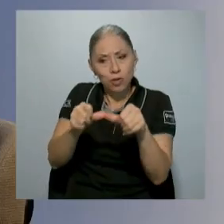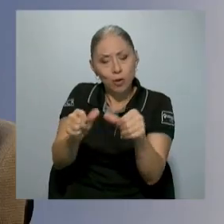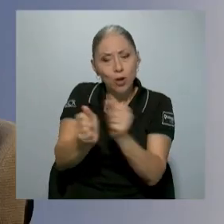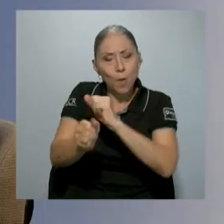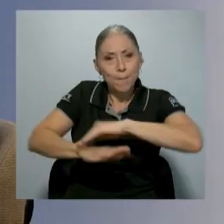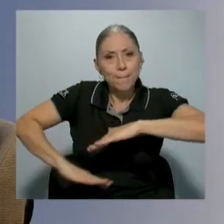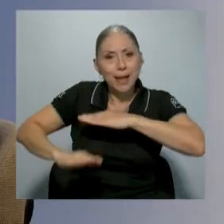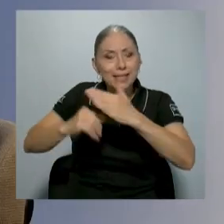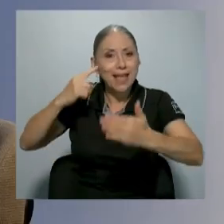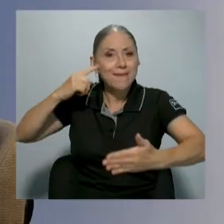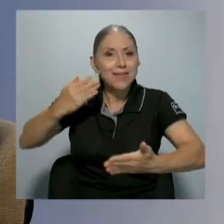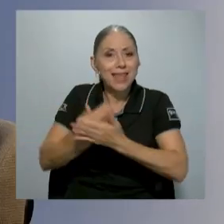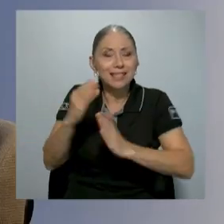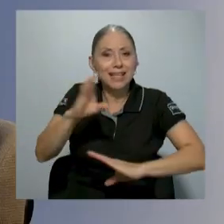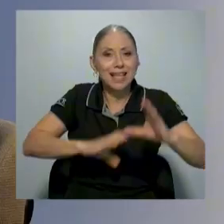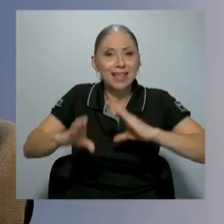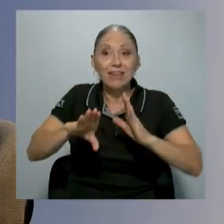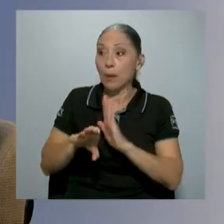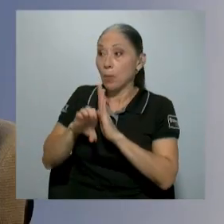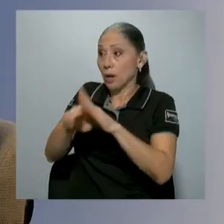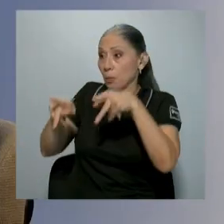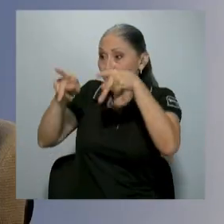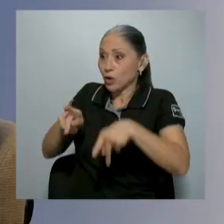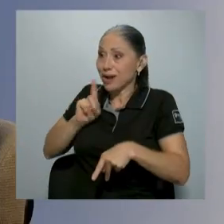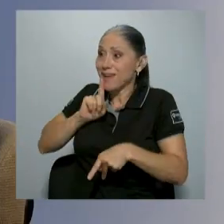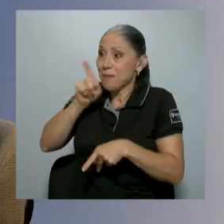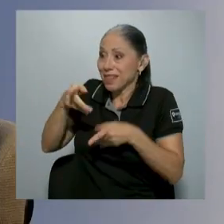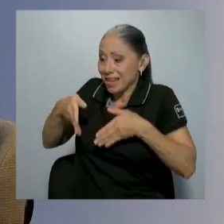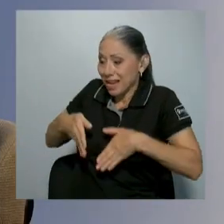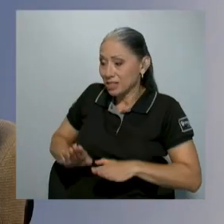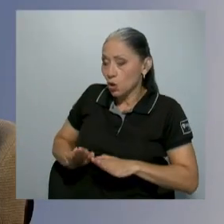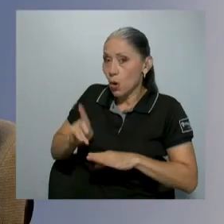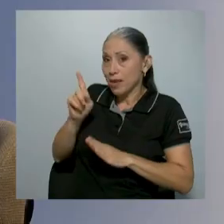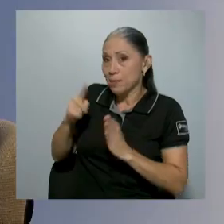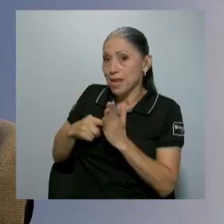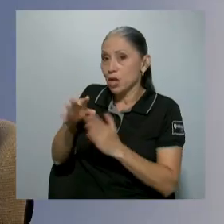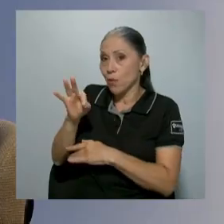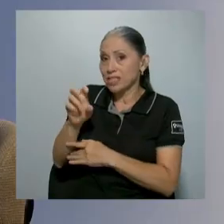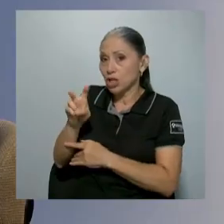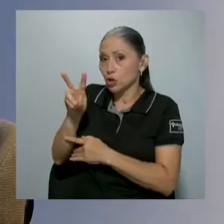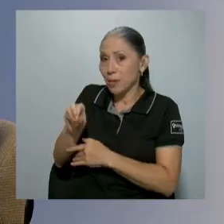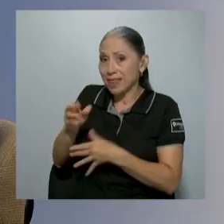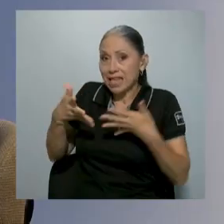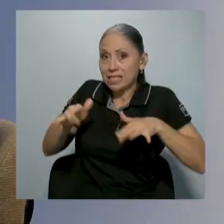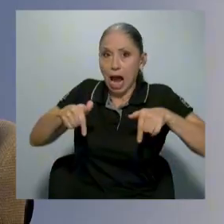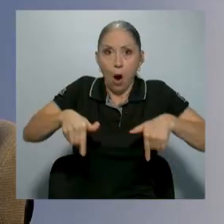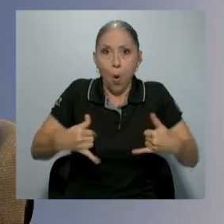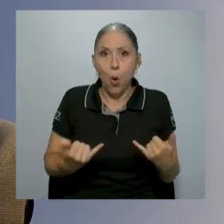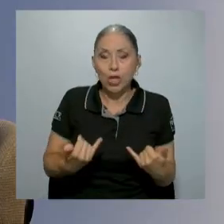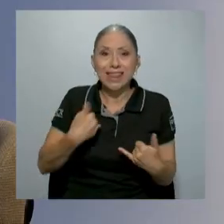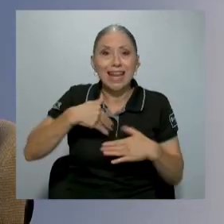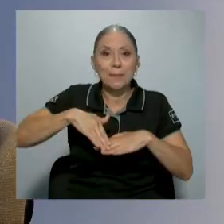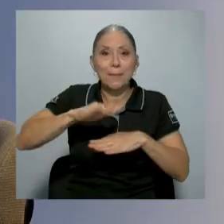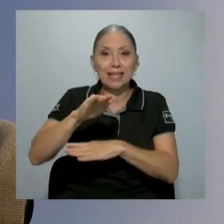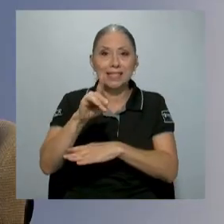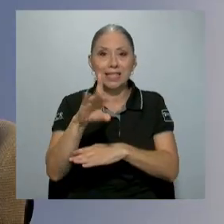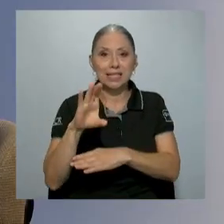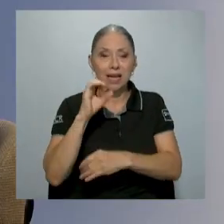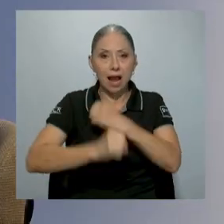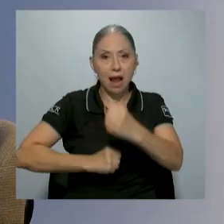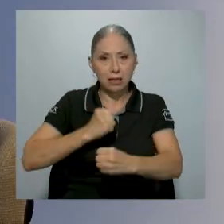realmente una persona nació en 1920 y que hoy ya goza más de 100 años. Pero sí, dejando,